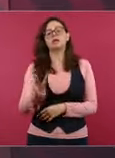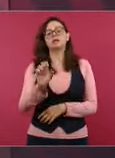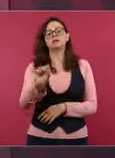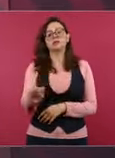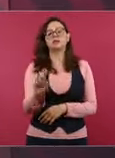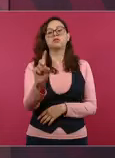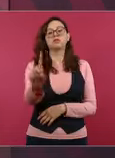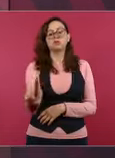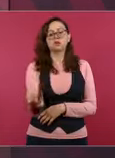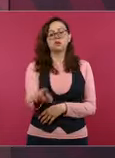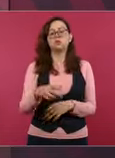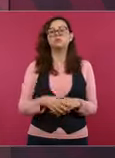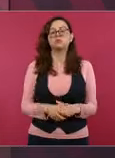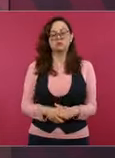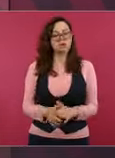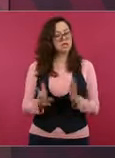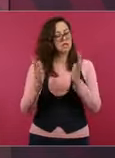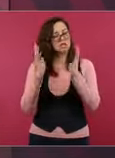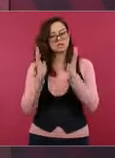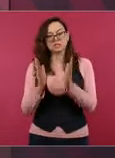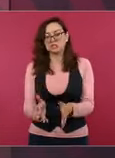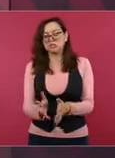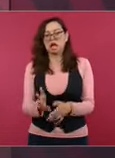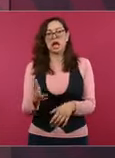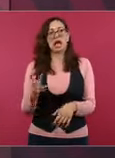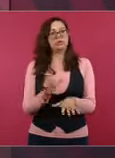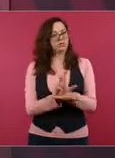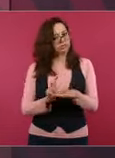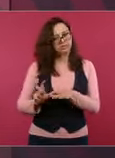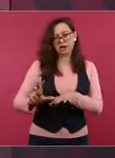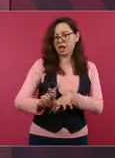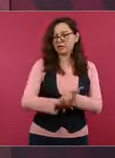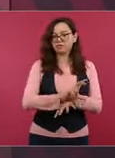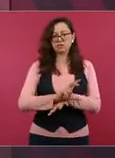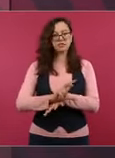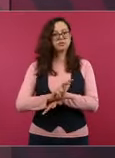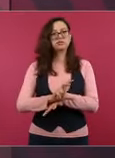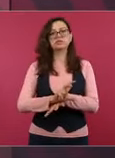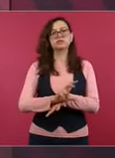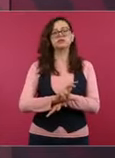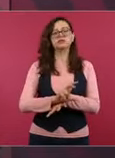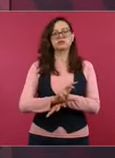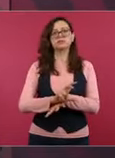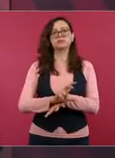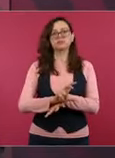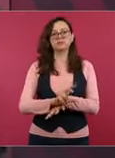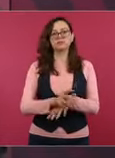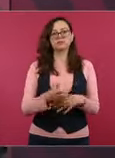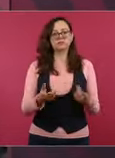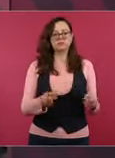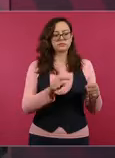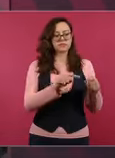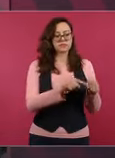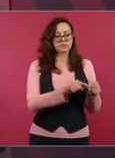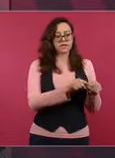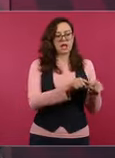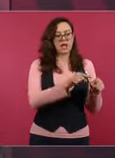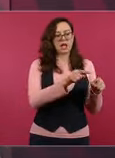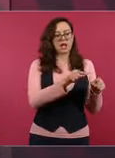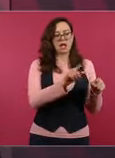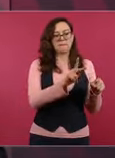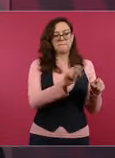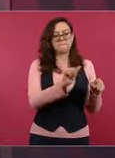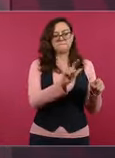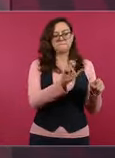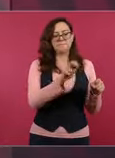operando todo el tramo de Palenque a Cancún y de Cancún